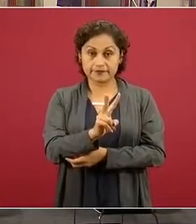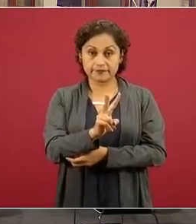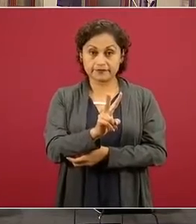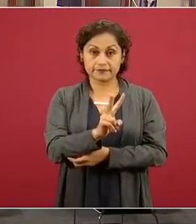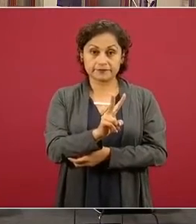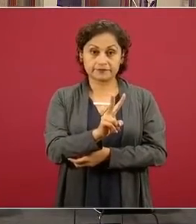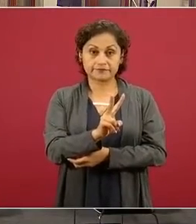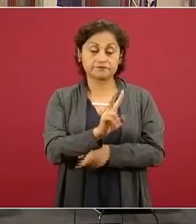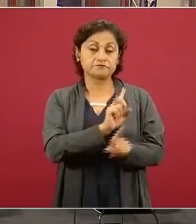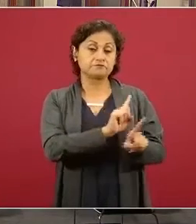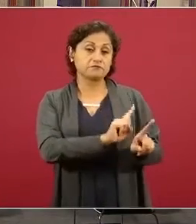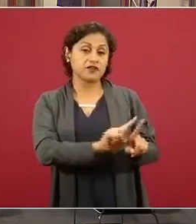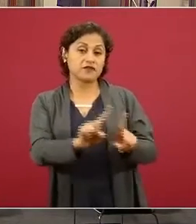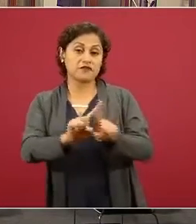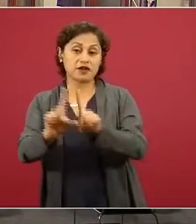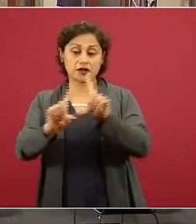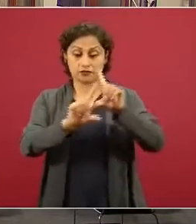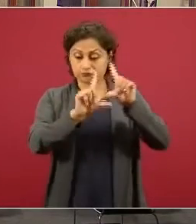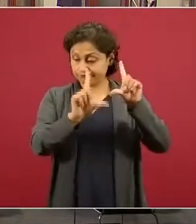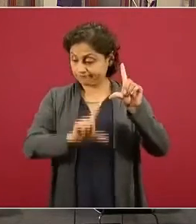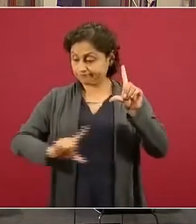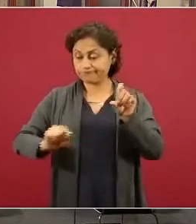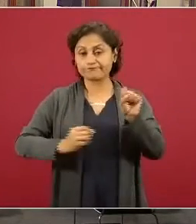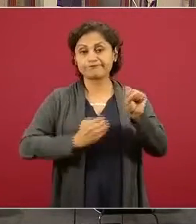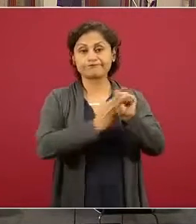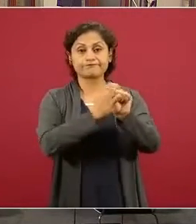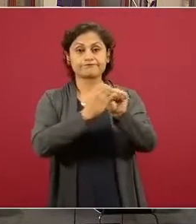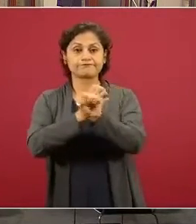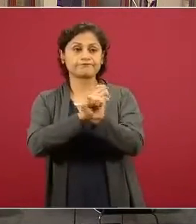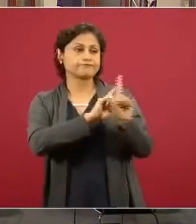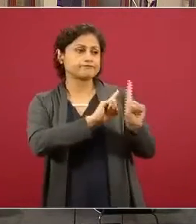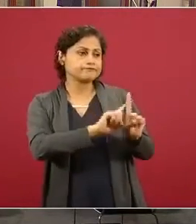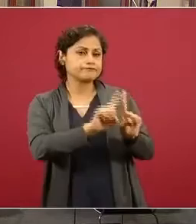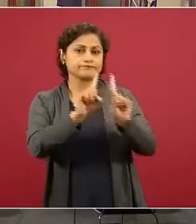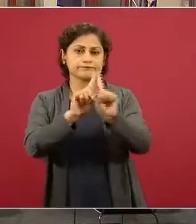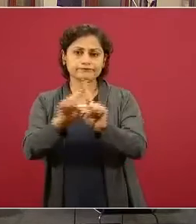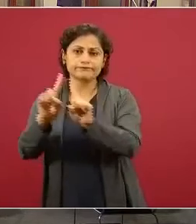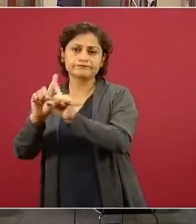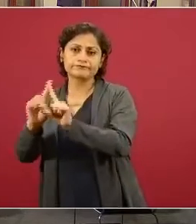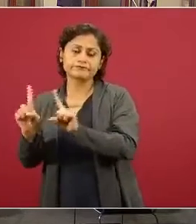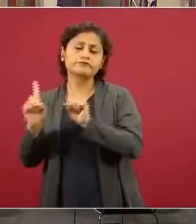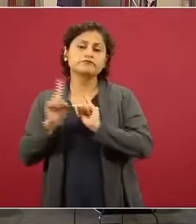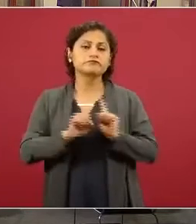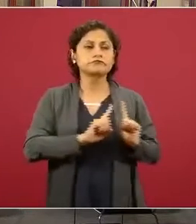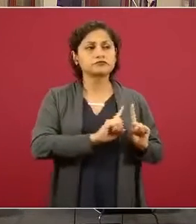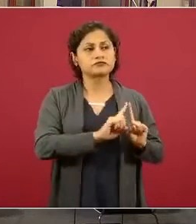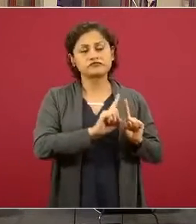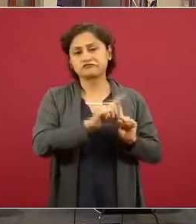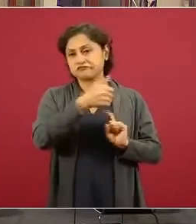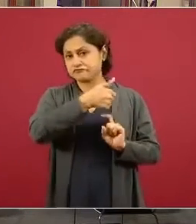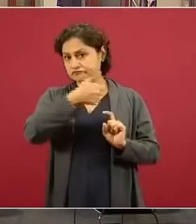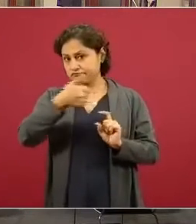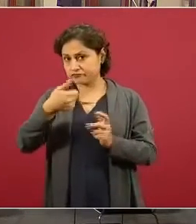el mosaico de las diferentes entidades federativas es un mosaico heterogéneo. En total,